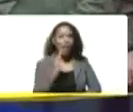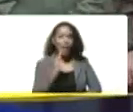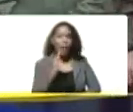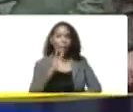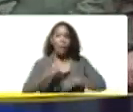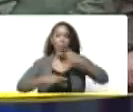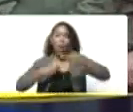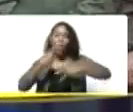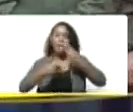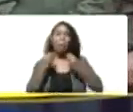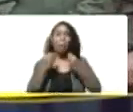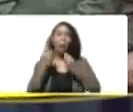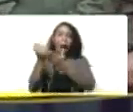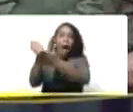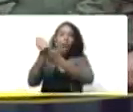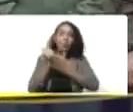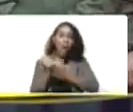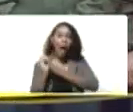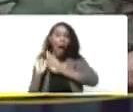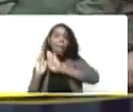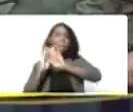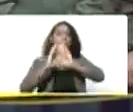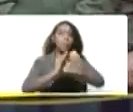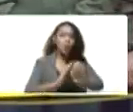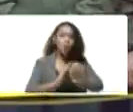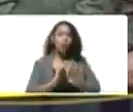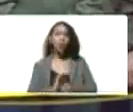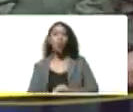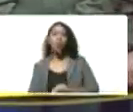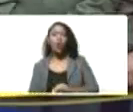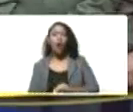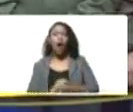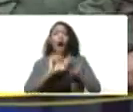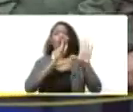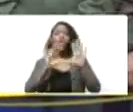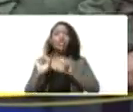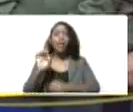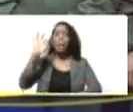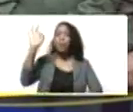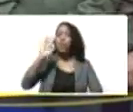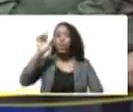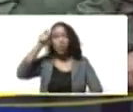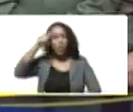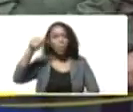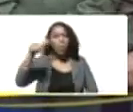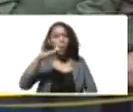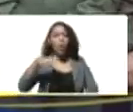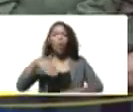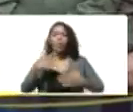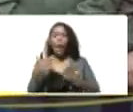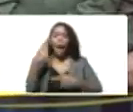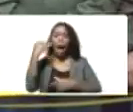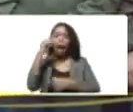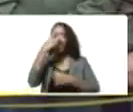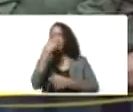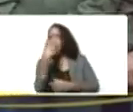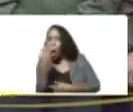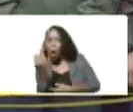políticas para ayudar y favorecer al 80% del pueblo que estaba en